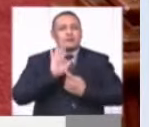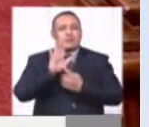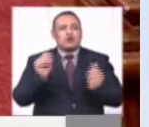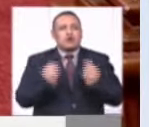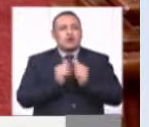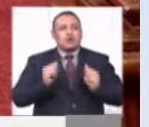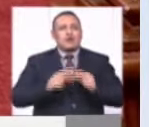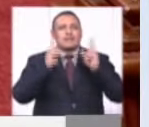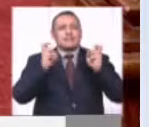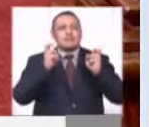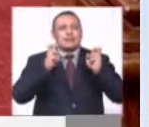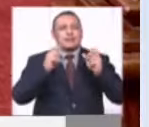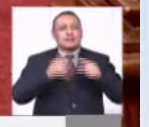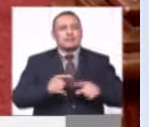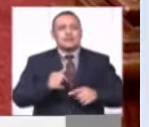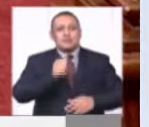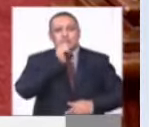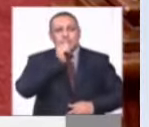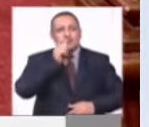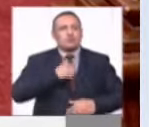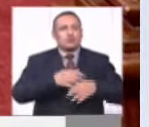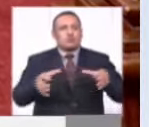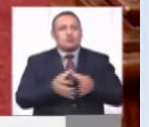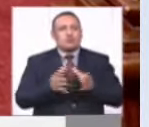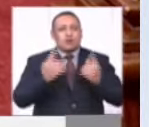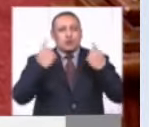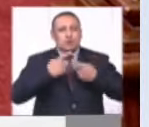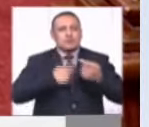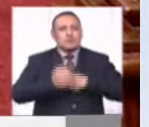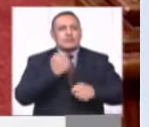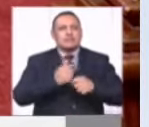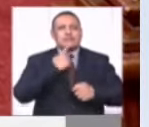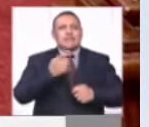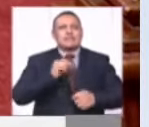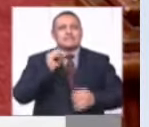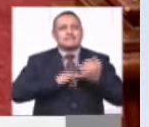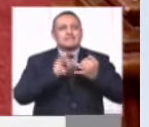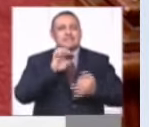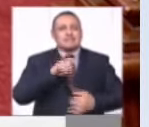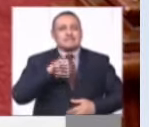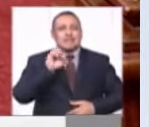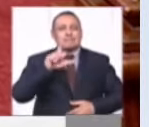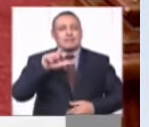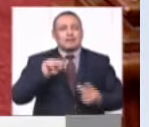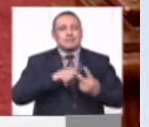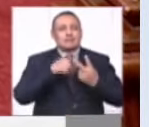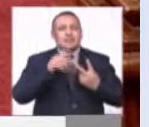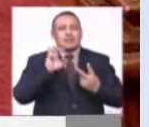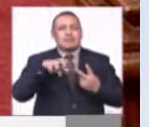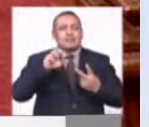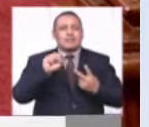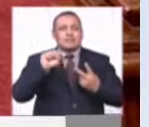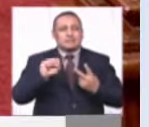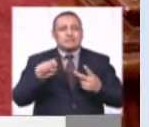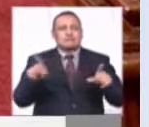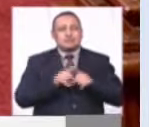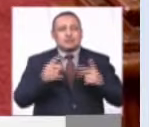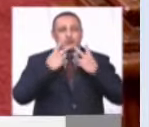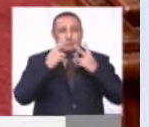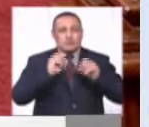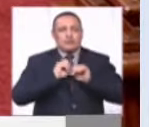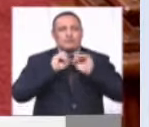la privatización de SEDAPAL y de las EPS. Quiero ser clara y